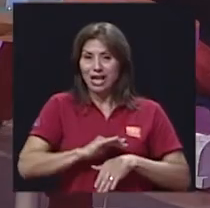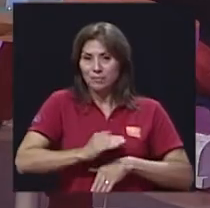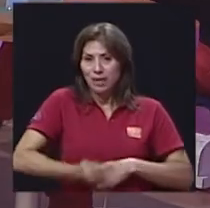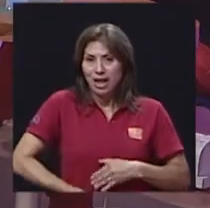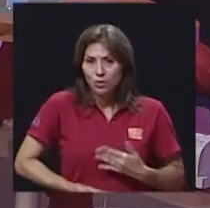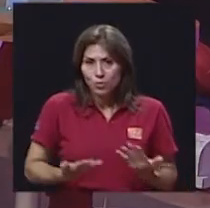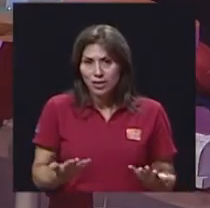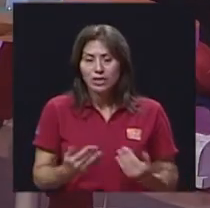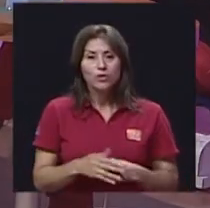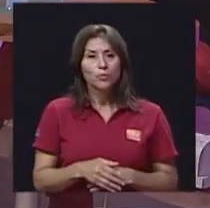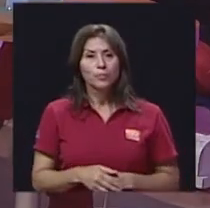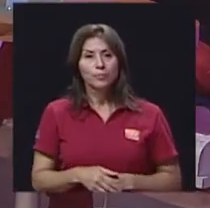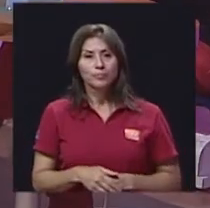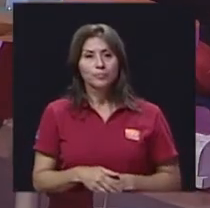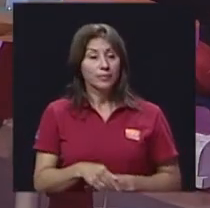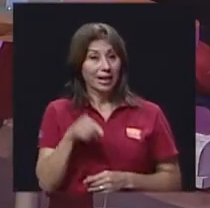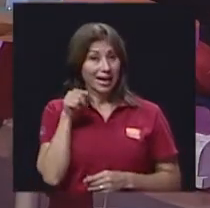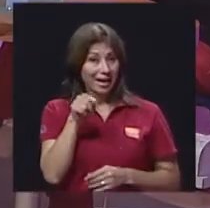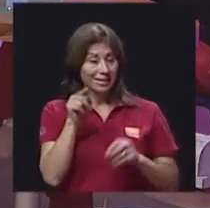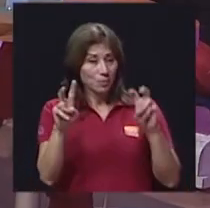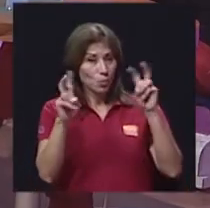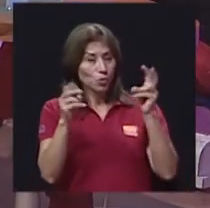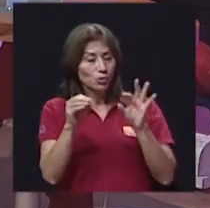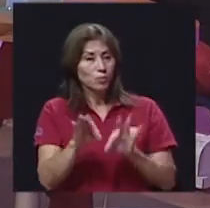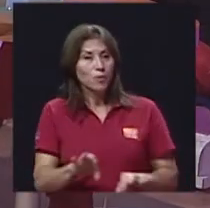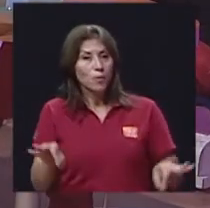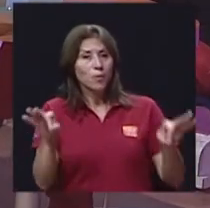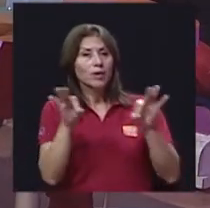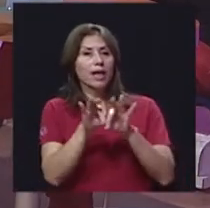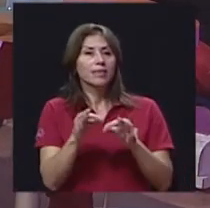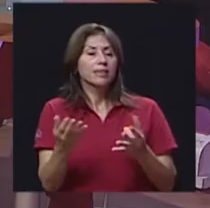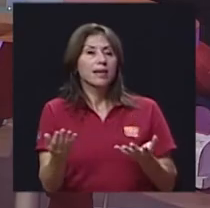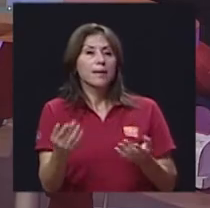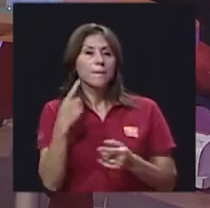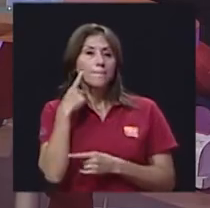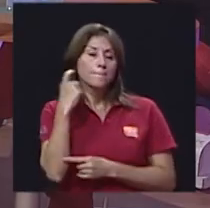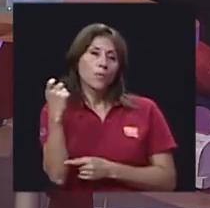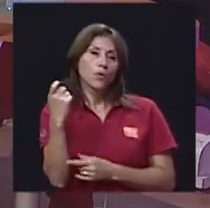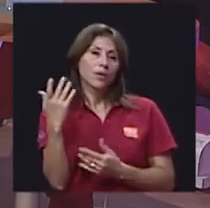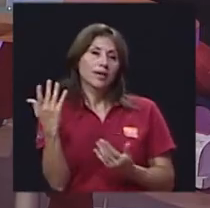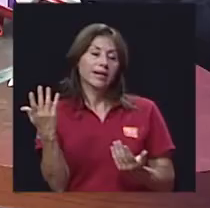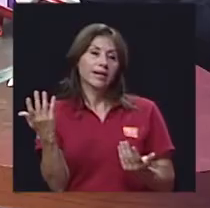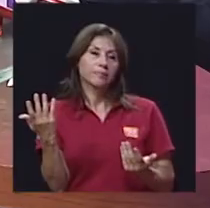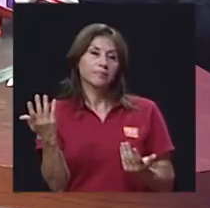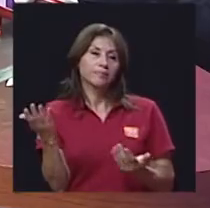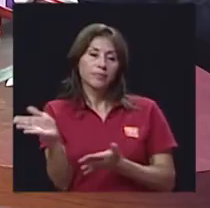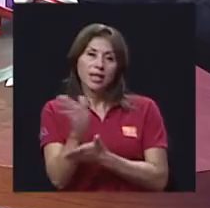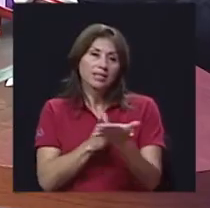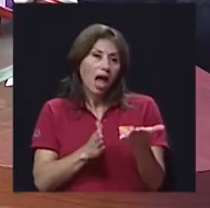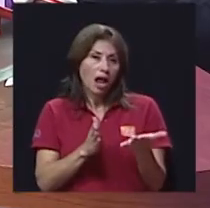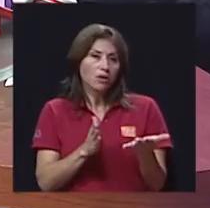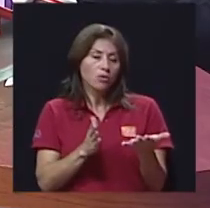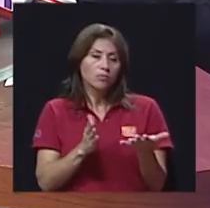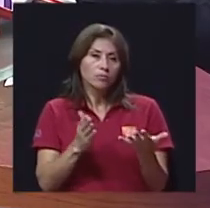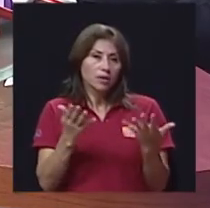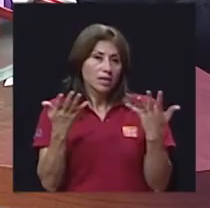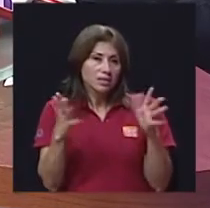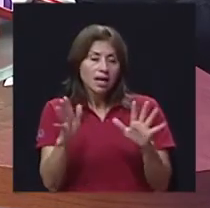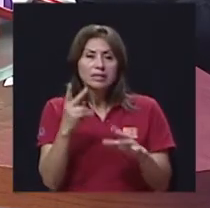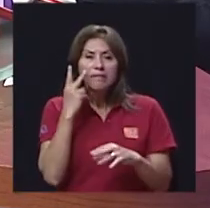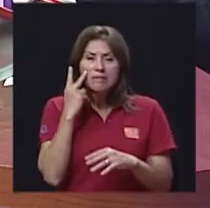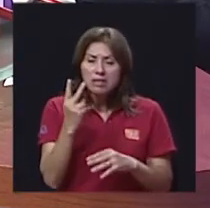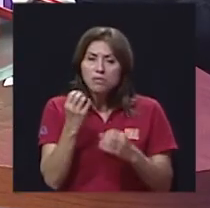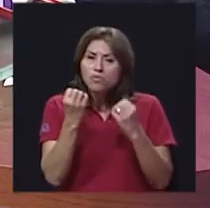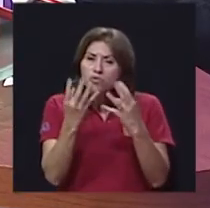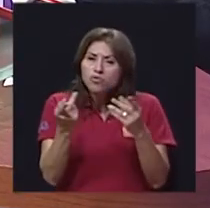Nos quedan 2 minutitos. Ese punto que ellos están estableciendo es muy, muy importante, porque es algo que se está visibilizando cada vez más en los despachos.